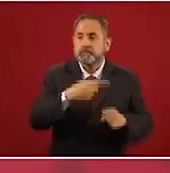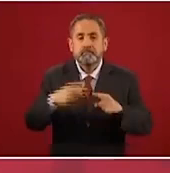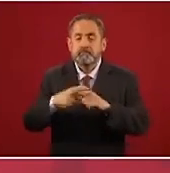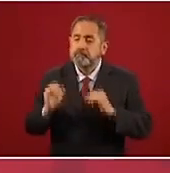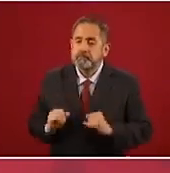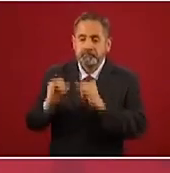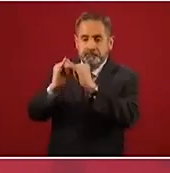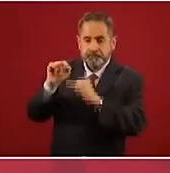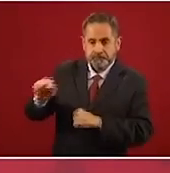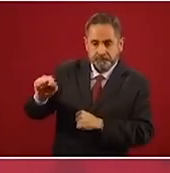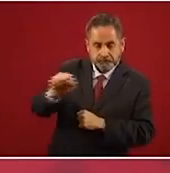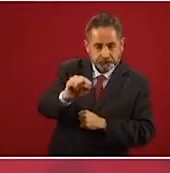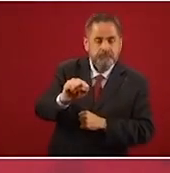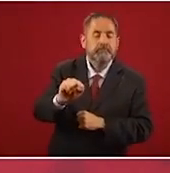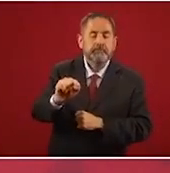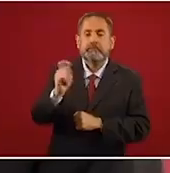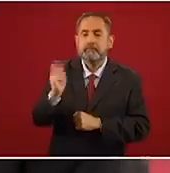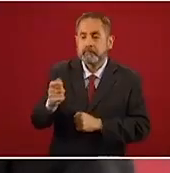dependencias que